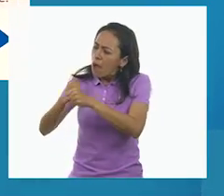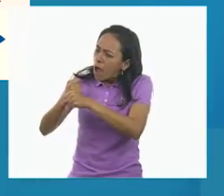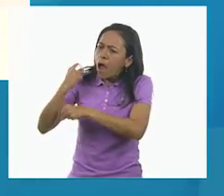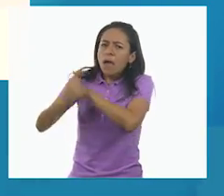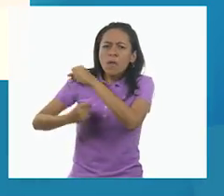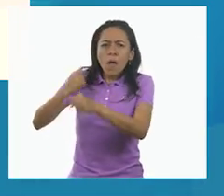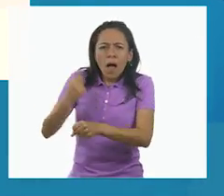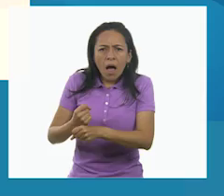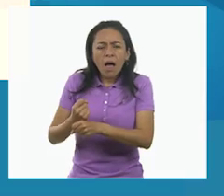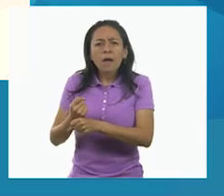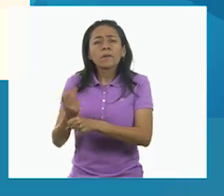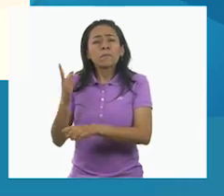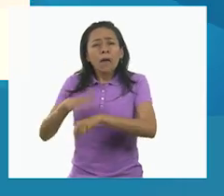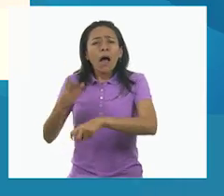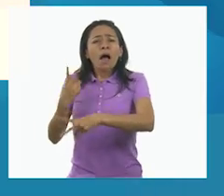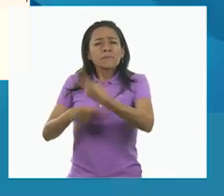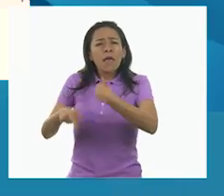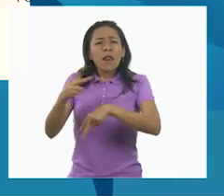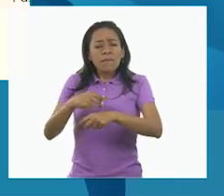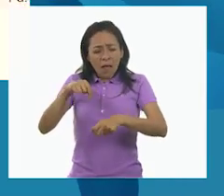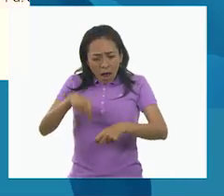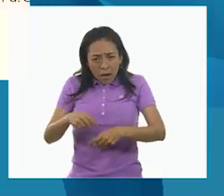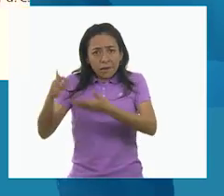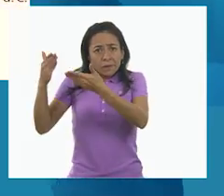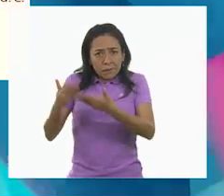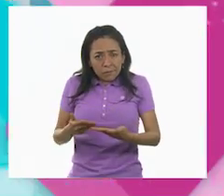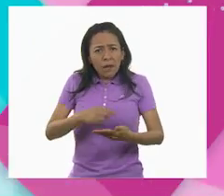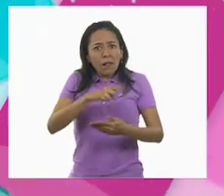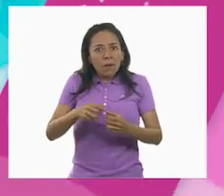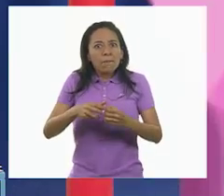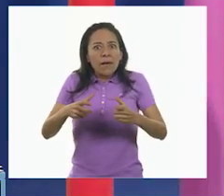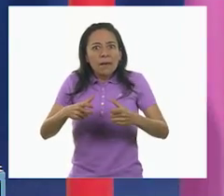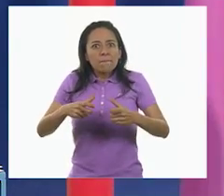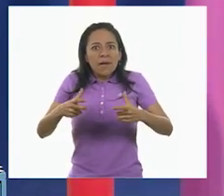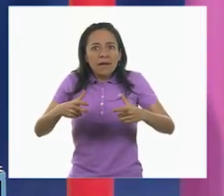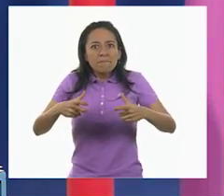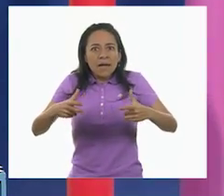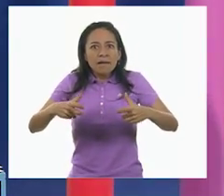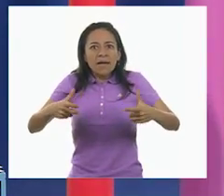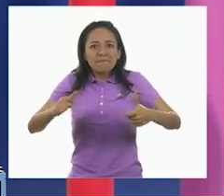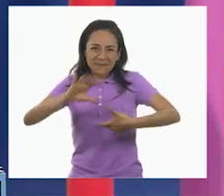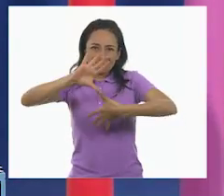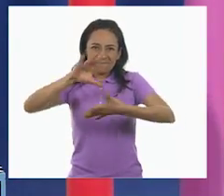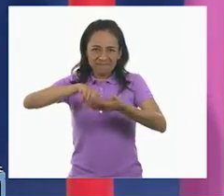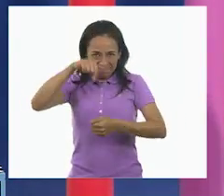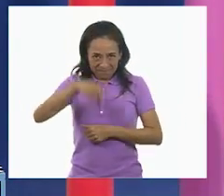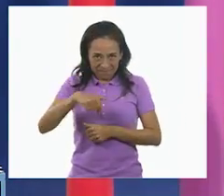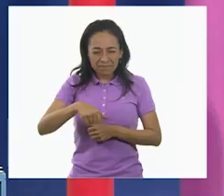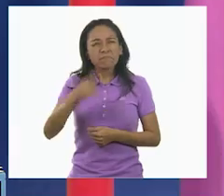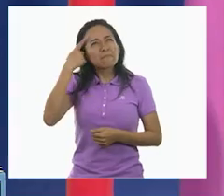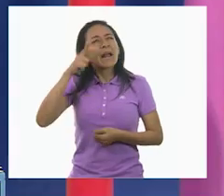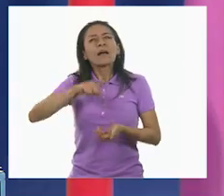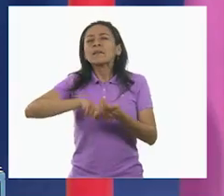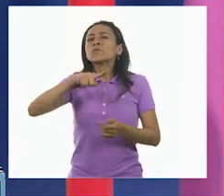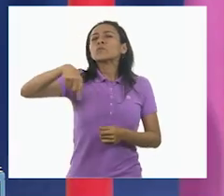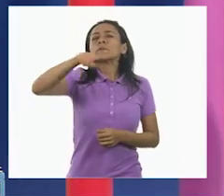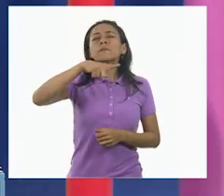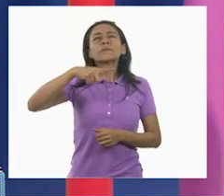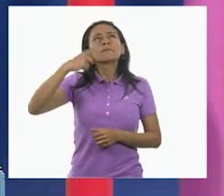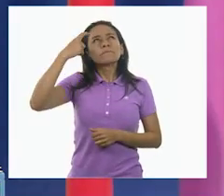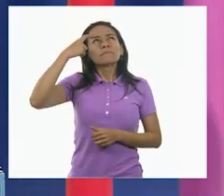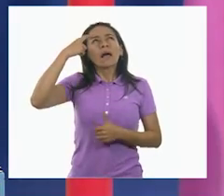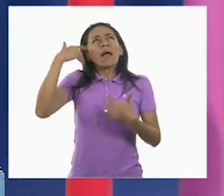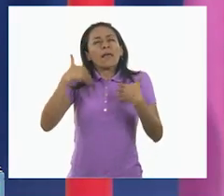continente. Me parece muy interesante que podamos ver algo para tener una idea clara del tiempo. Si